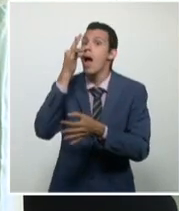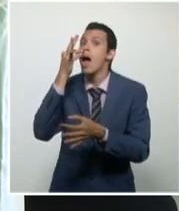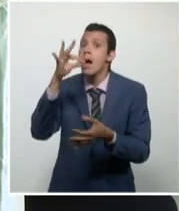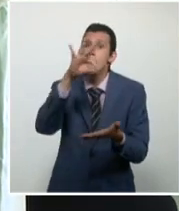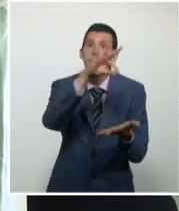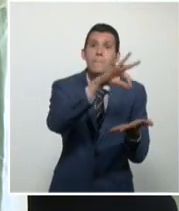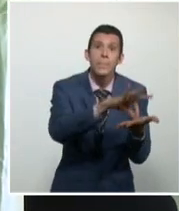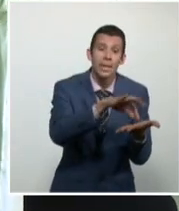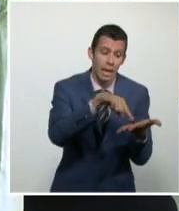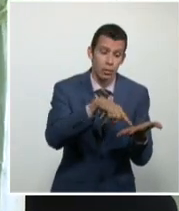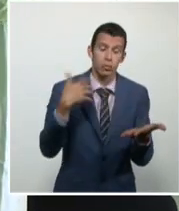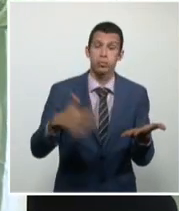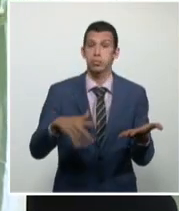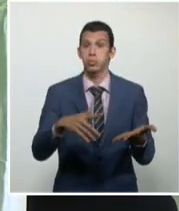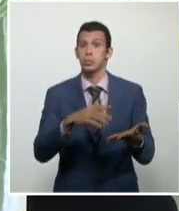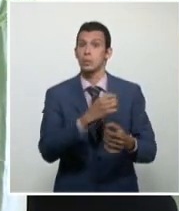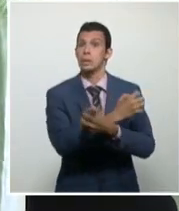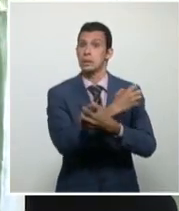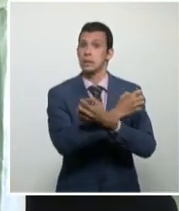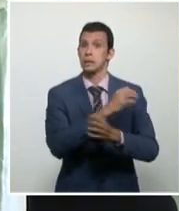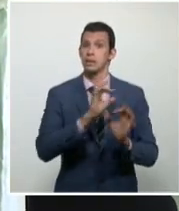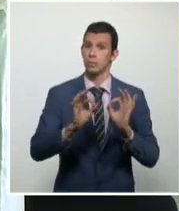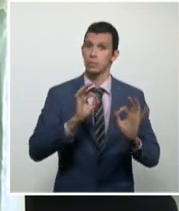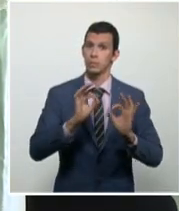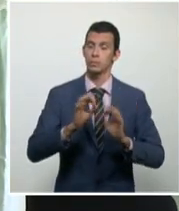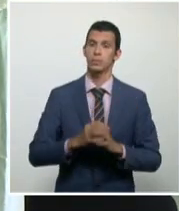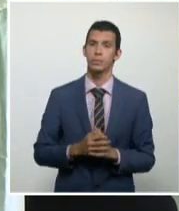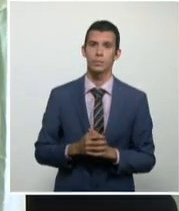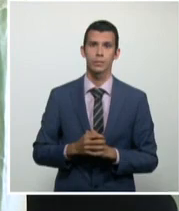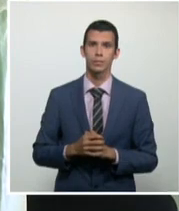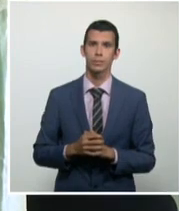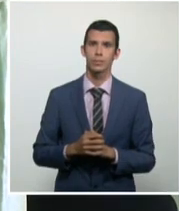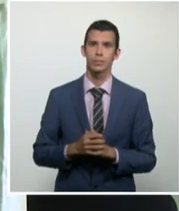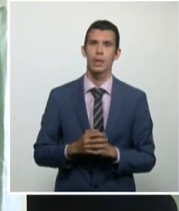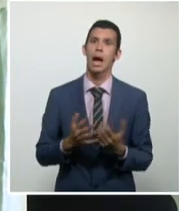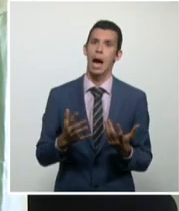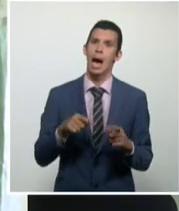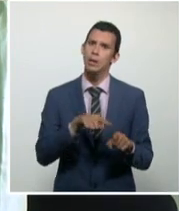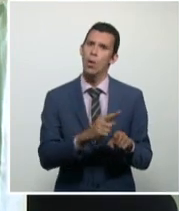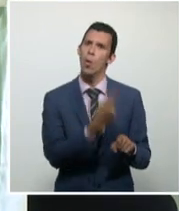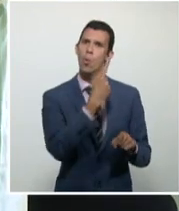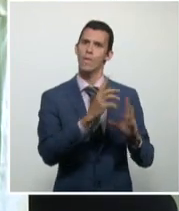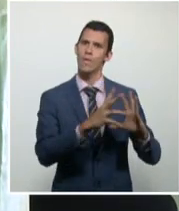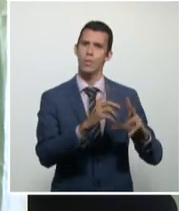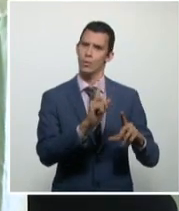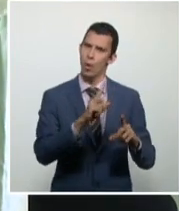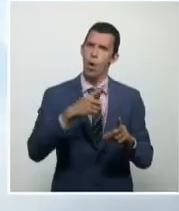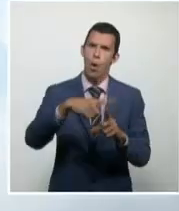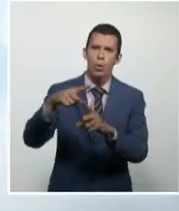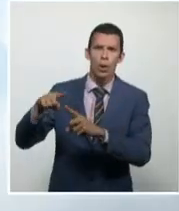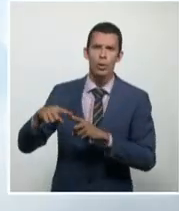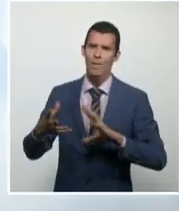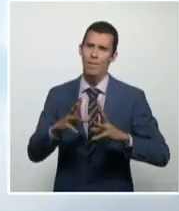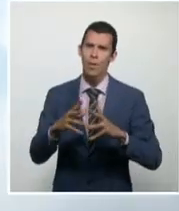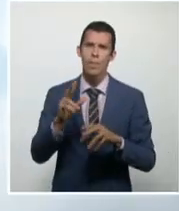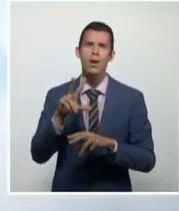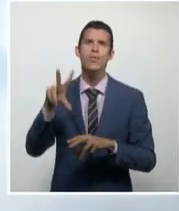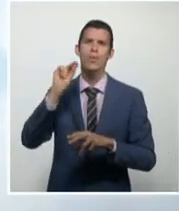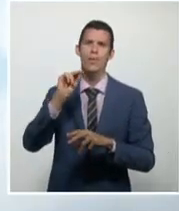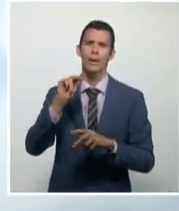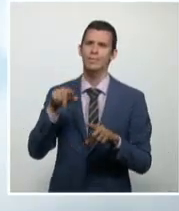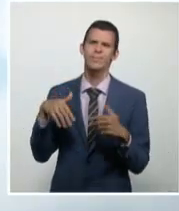posibles precisamente para aumentar las capacidades de diagnóstico se han desarrollado las pruebas rápidas son como